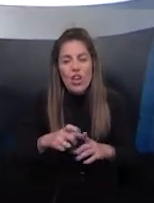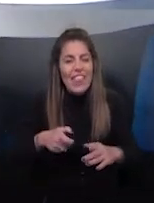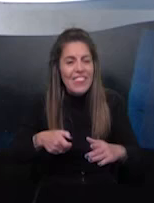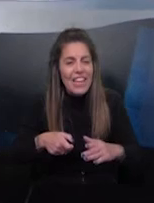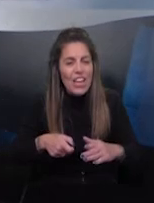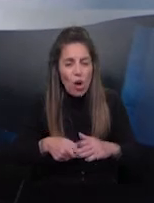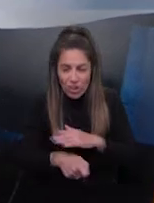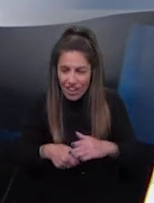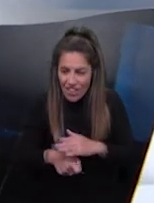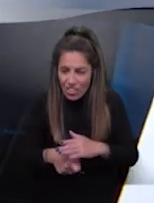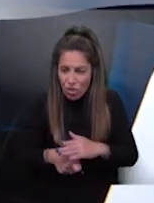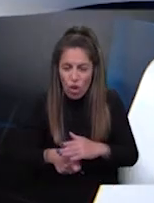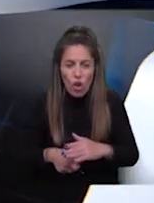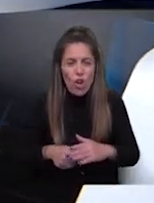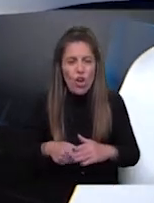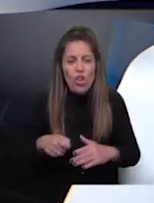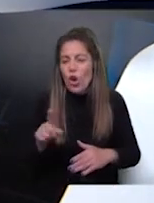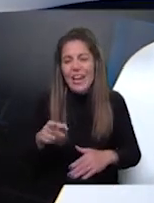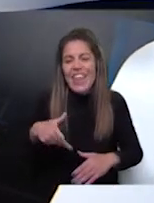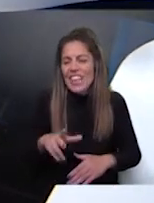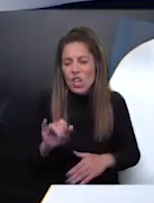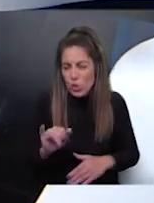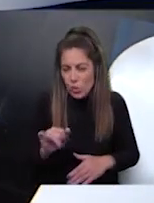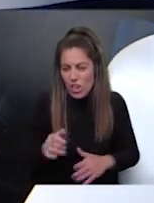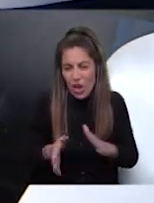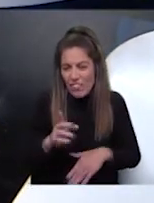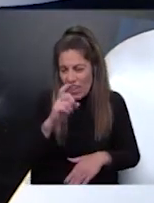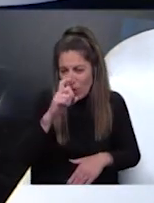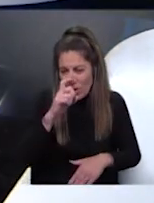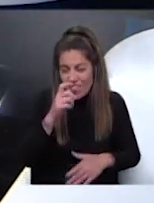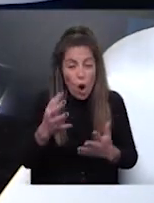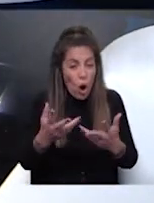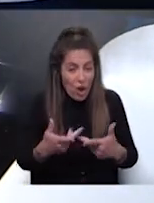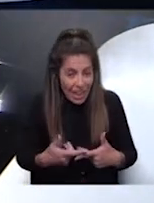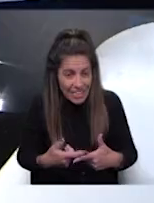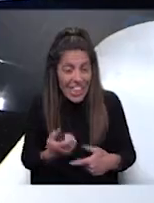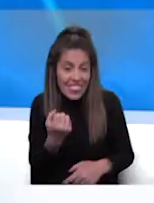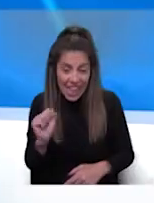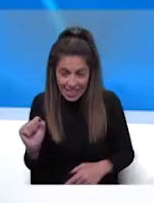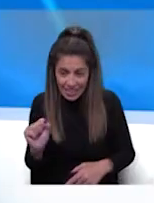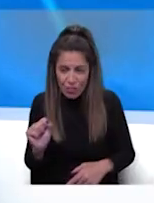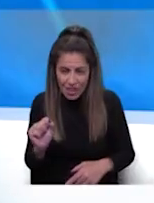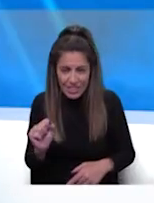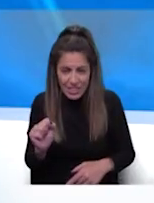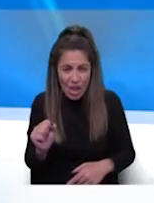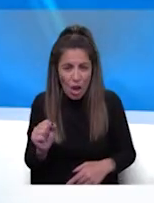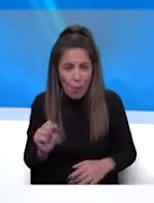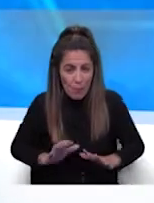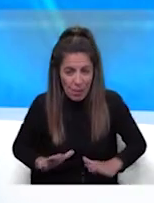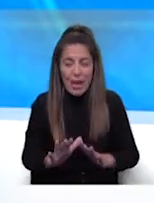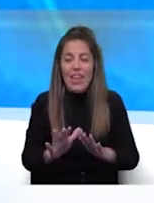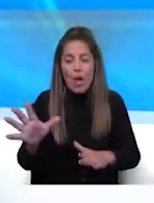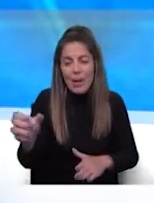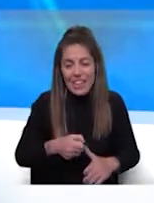No eran los bagalleros del Chuin y la gente que iba a Buenos Aires. Eran organizaciones delictivas que están armadas para